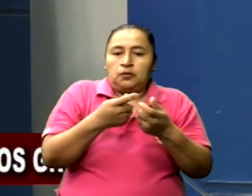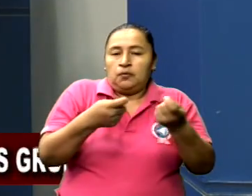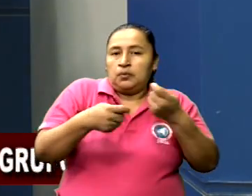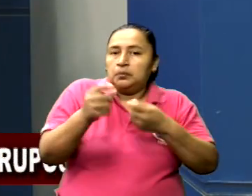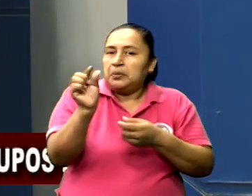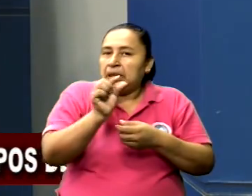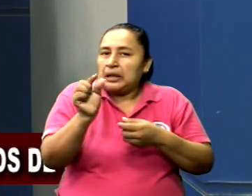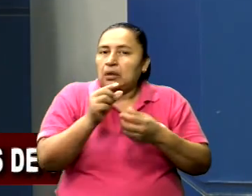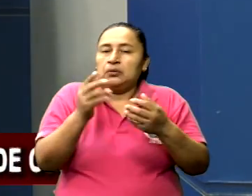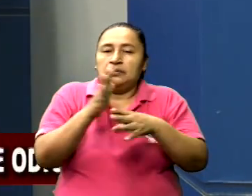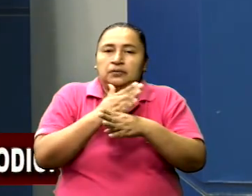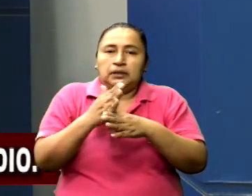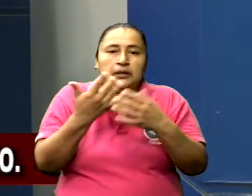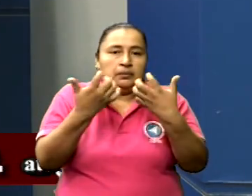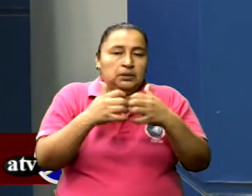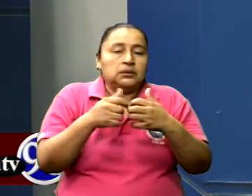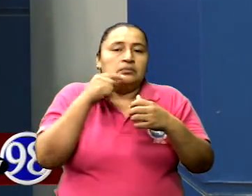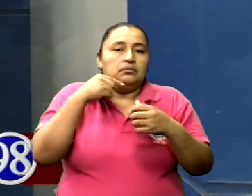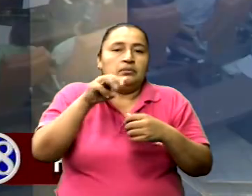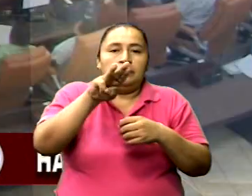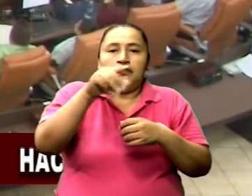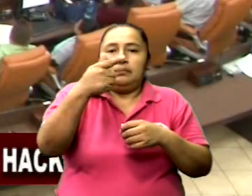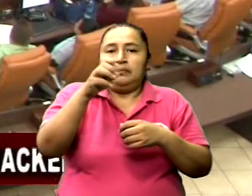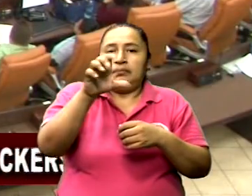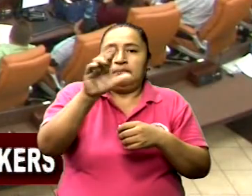país. Miguel Carranza con los detalles.